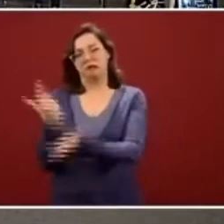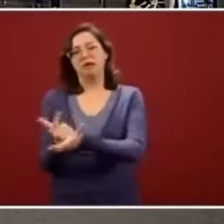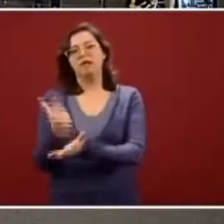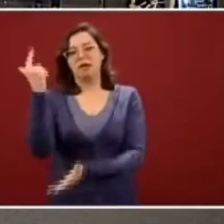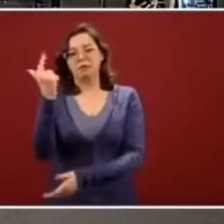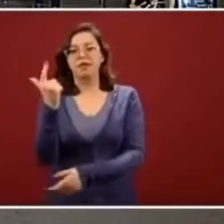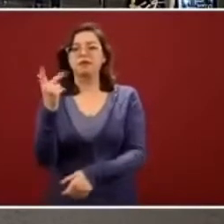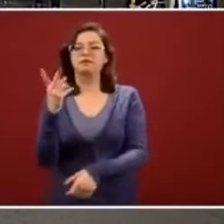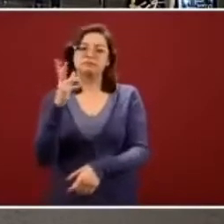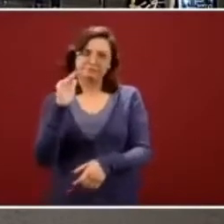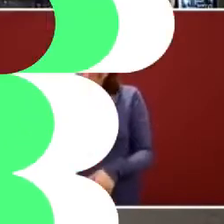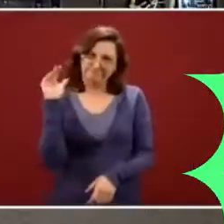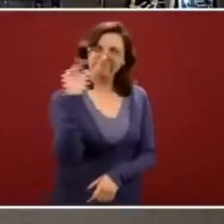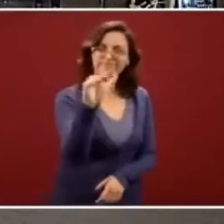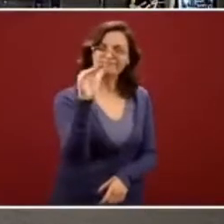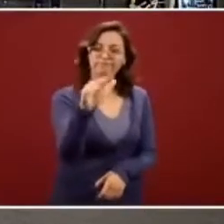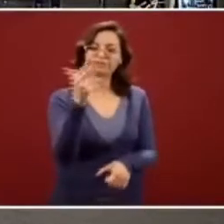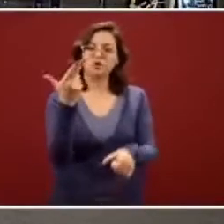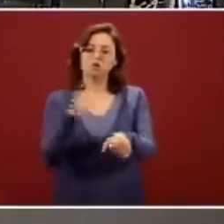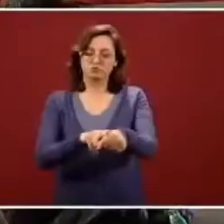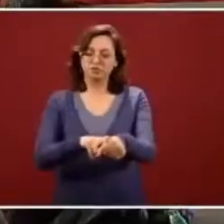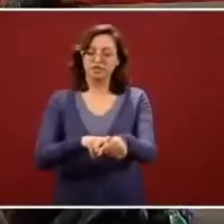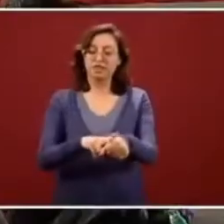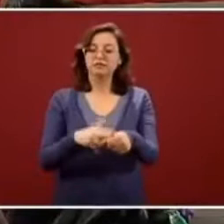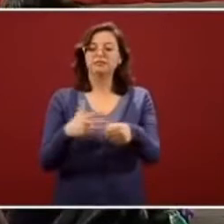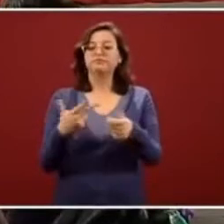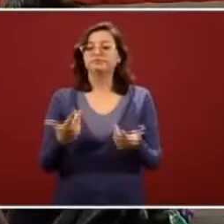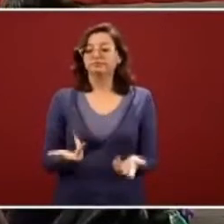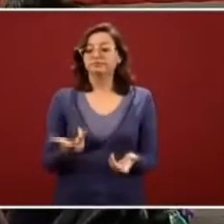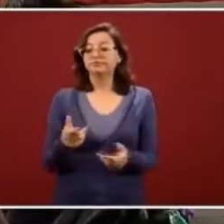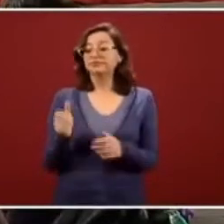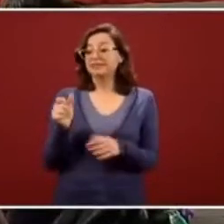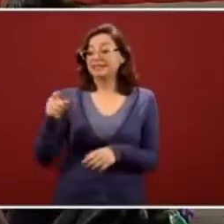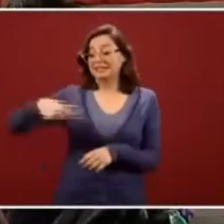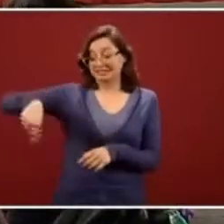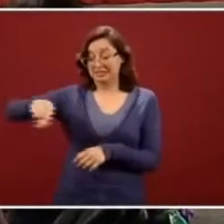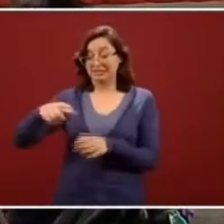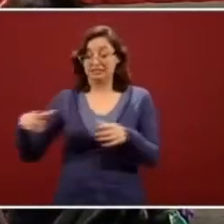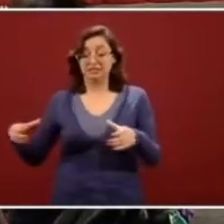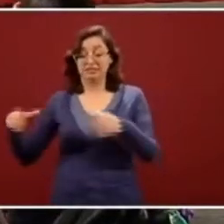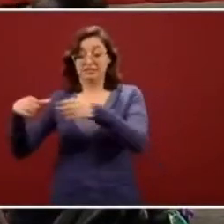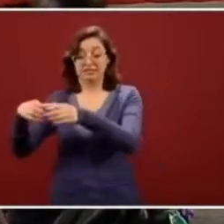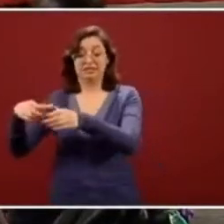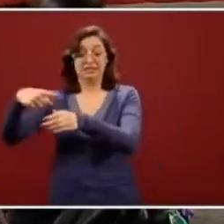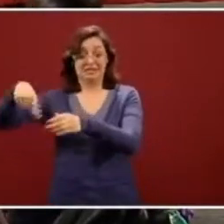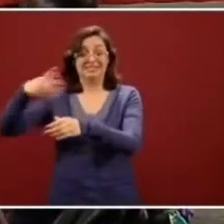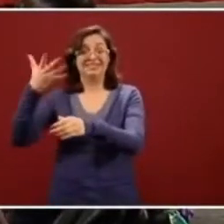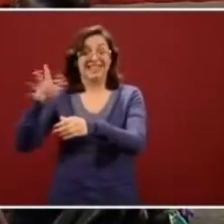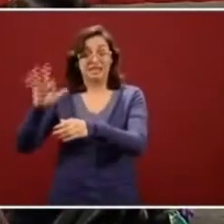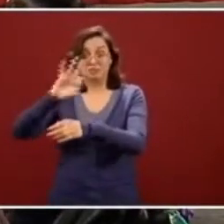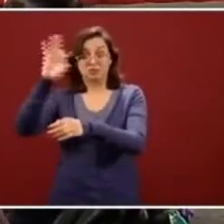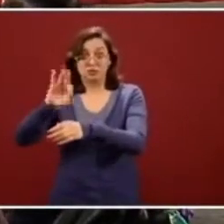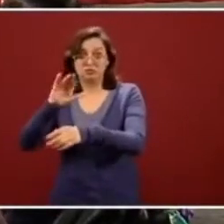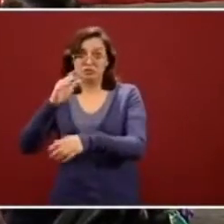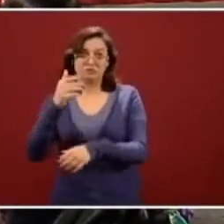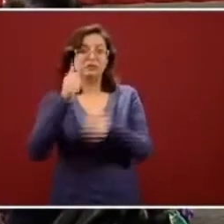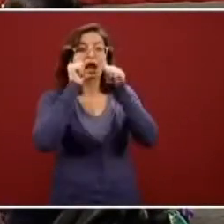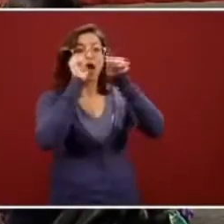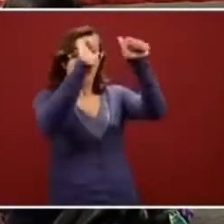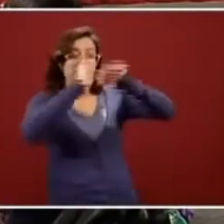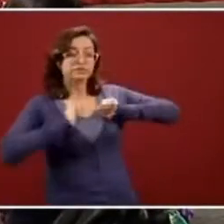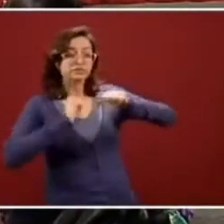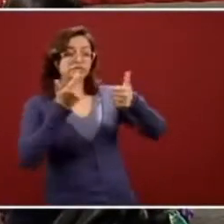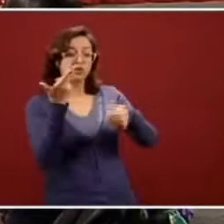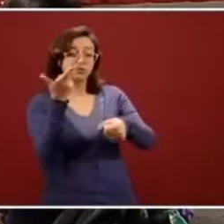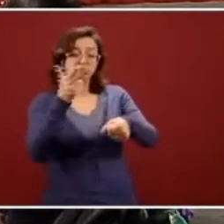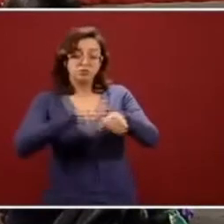en un segundo nivel, identificando inclusive que el 6% de estos que han demandado, de este 10 que ha